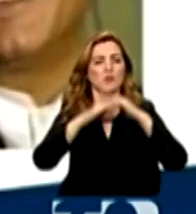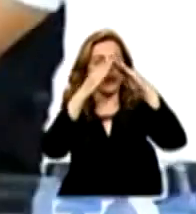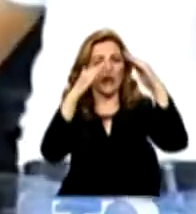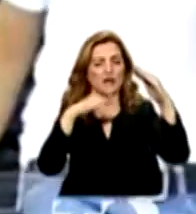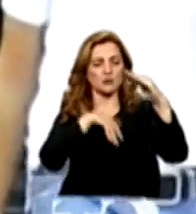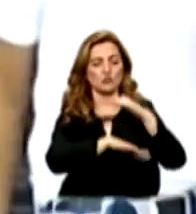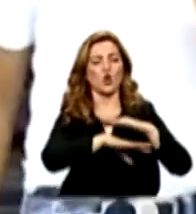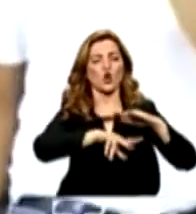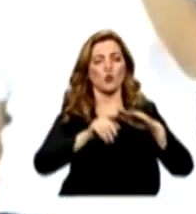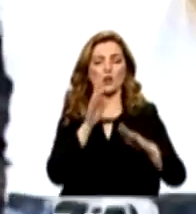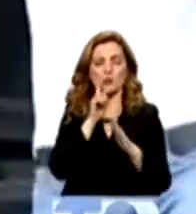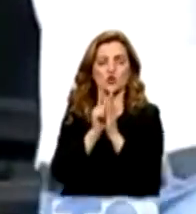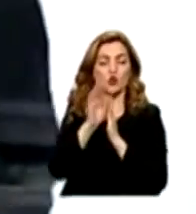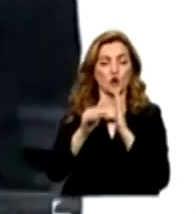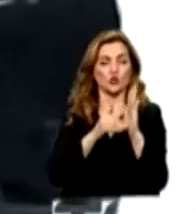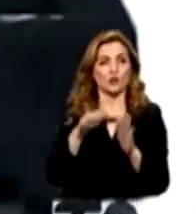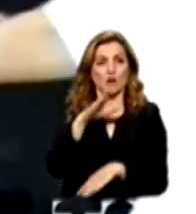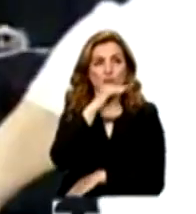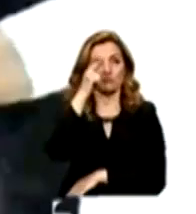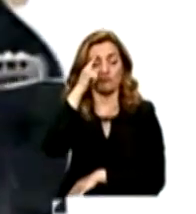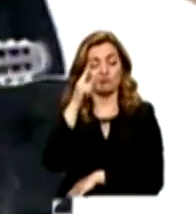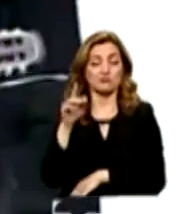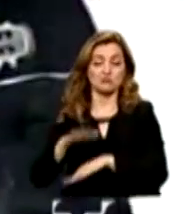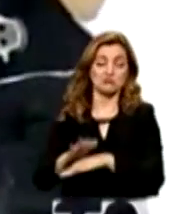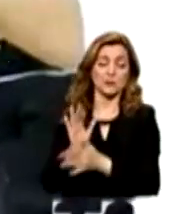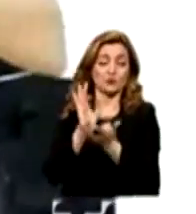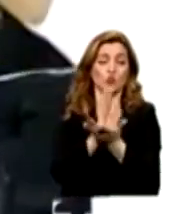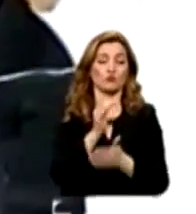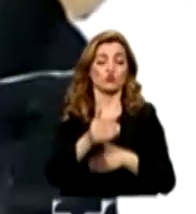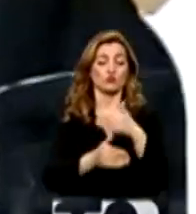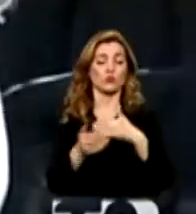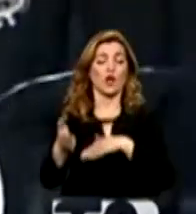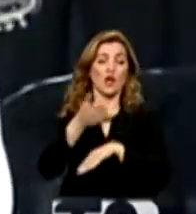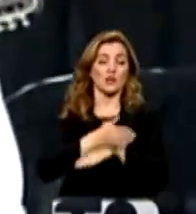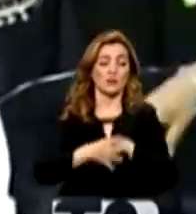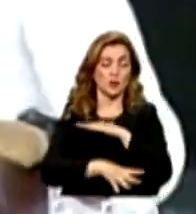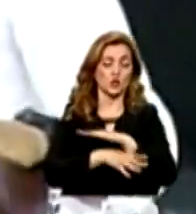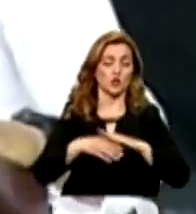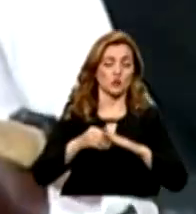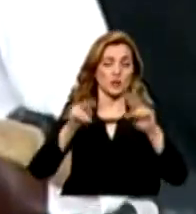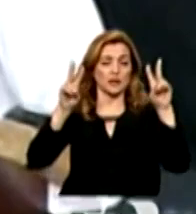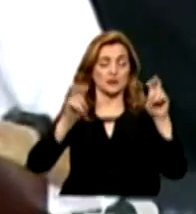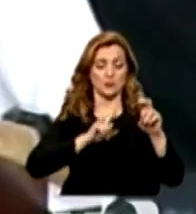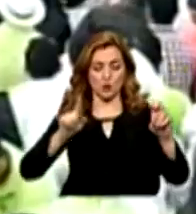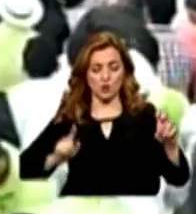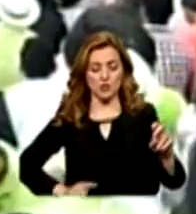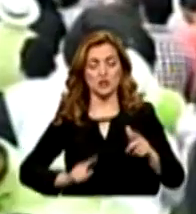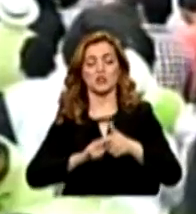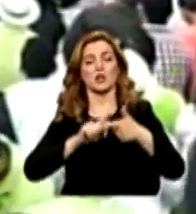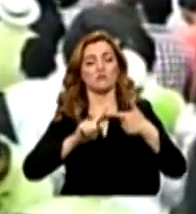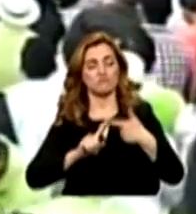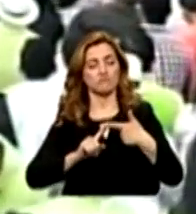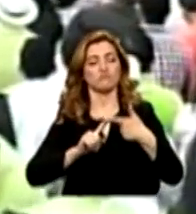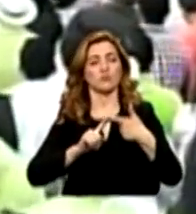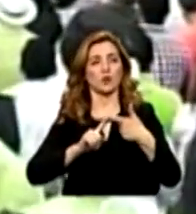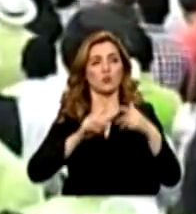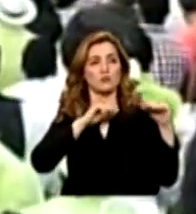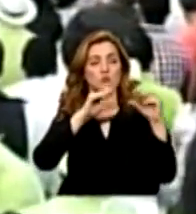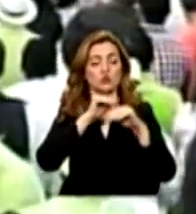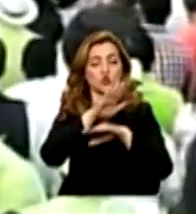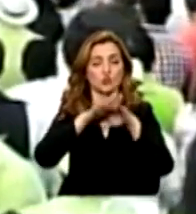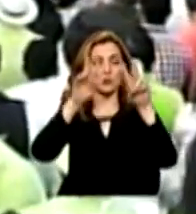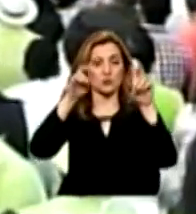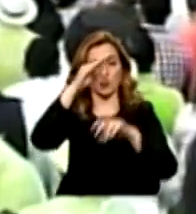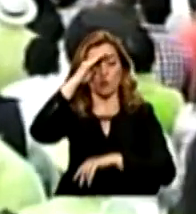2013. Y Correa también ha sido llamado a rendir versión en varios procesos, como en la venta anticipada de petróleo del caso Petrochina, sobre sus comentarios frente a los atentados del